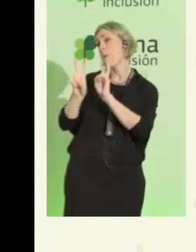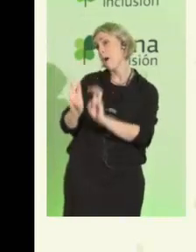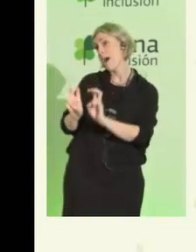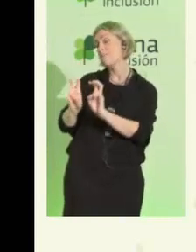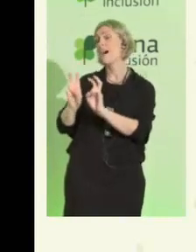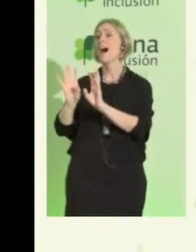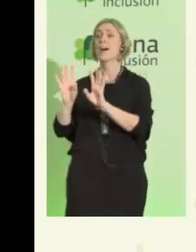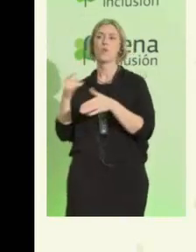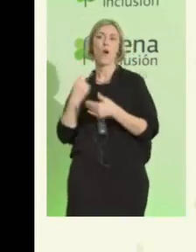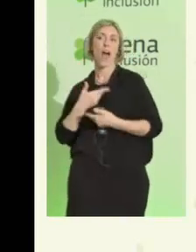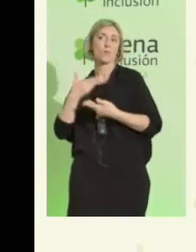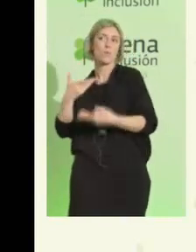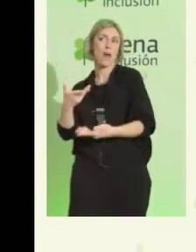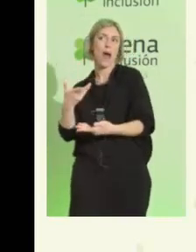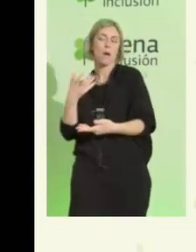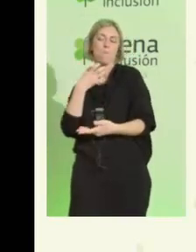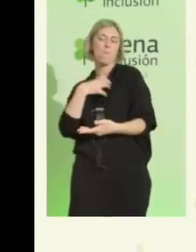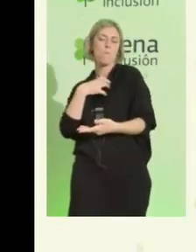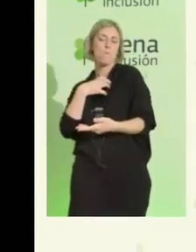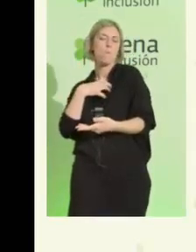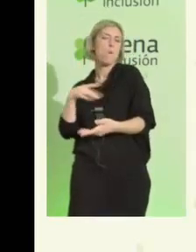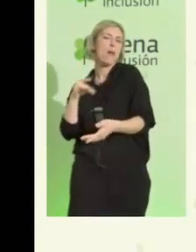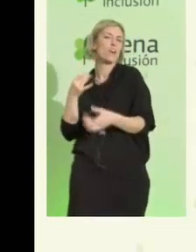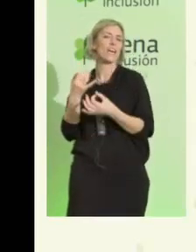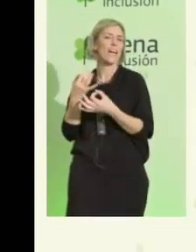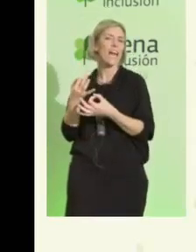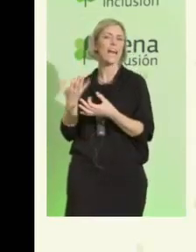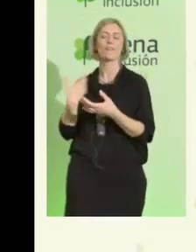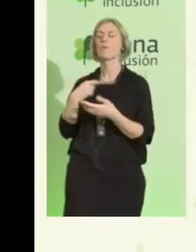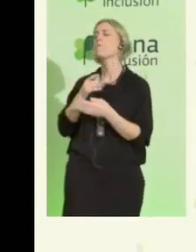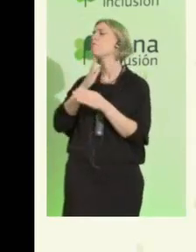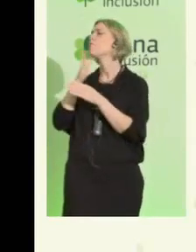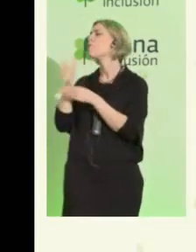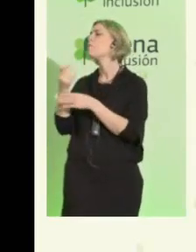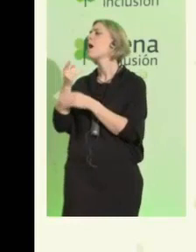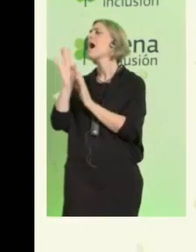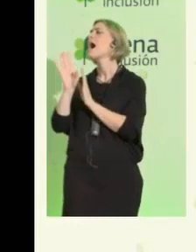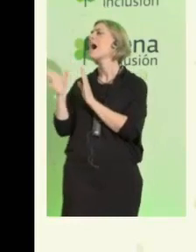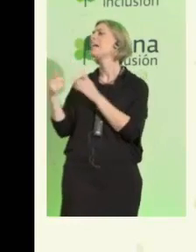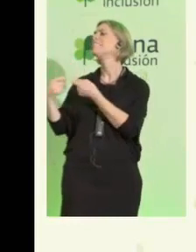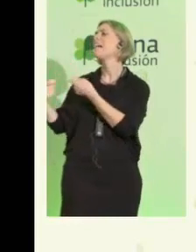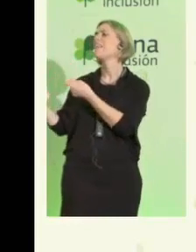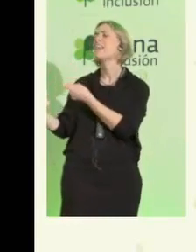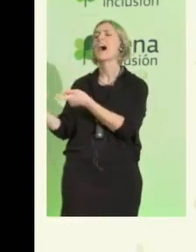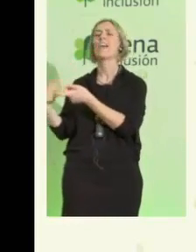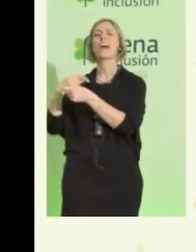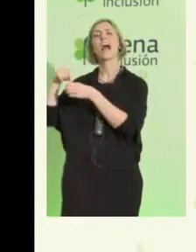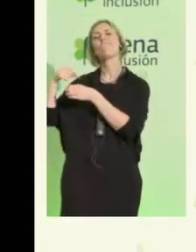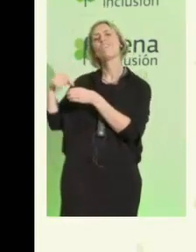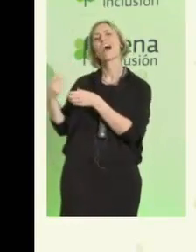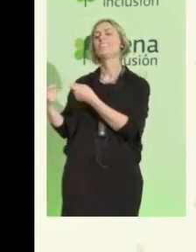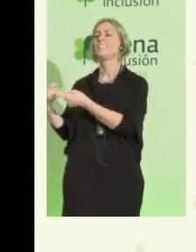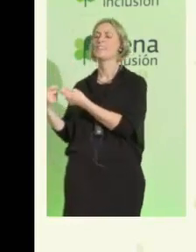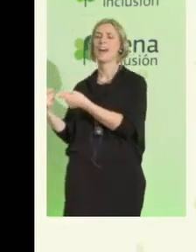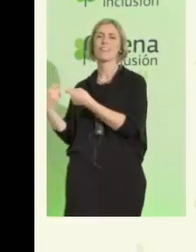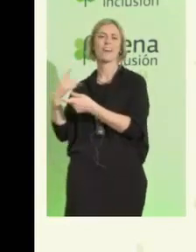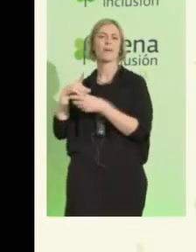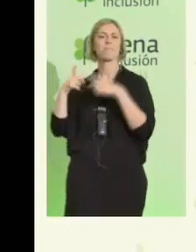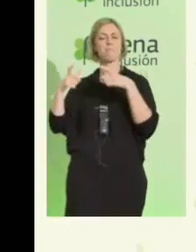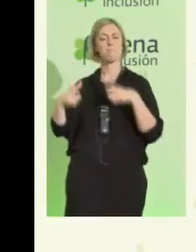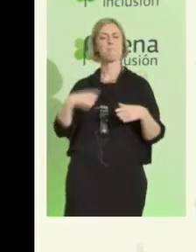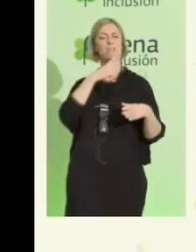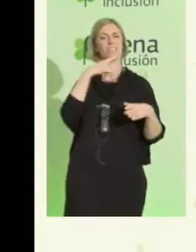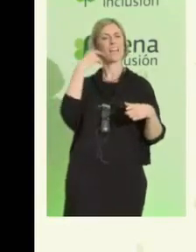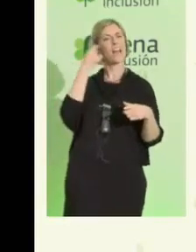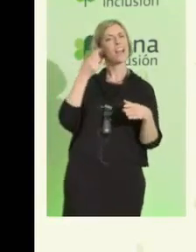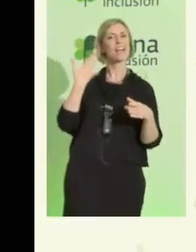tiendas, encontramos los mejores cafés, las mejores tiendas de pasteles y pasamos un tiempo para